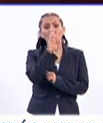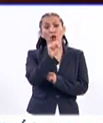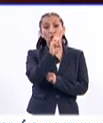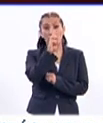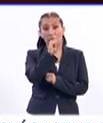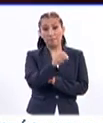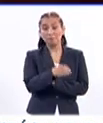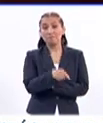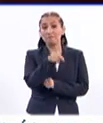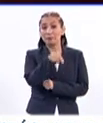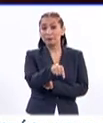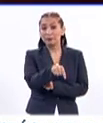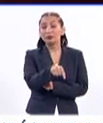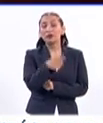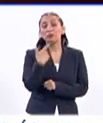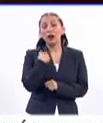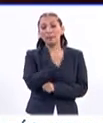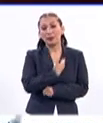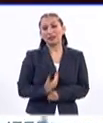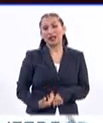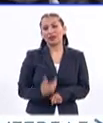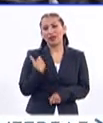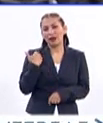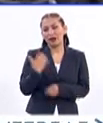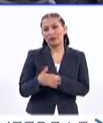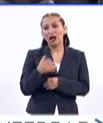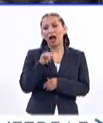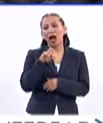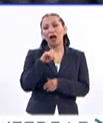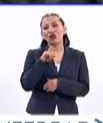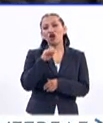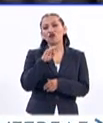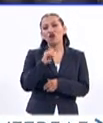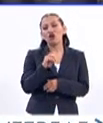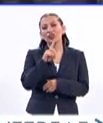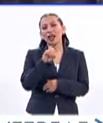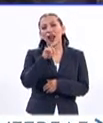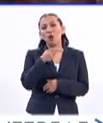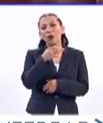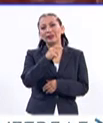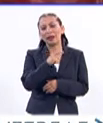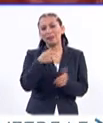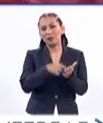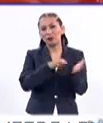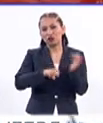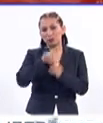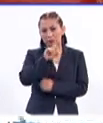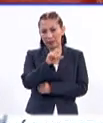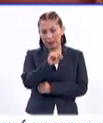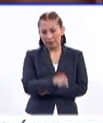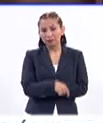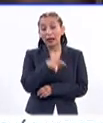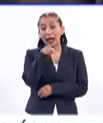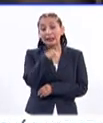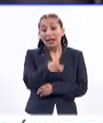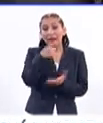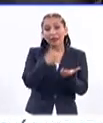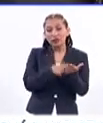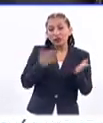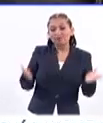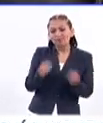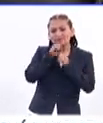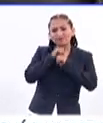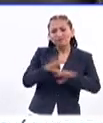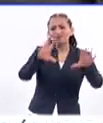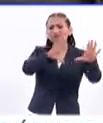Universidad Nacional de México por el presidente interino Adolfo de la Huerta en 1920, desde donde impulsó una